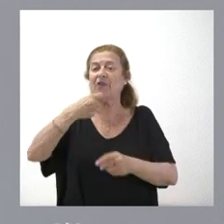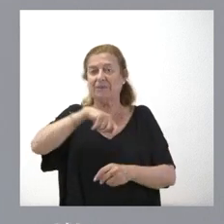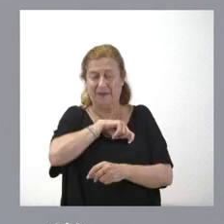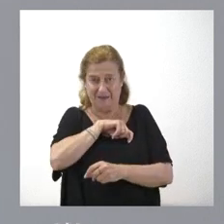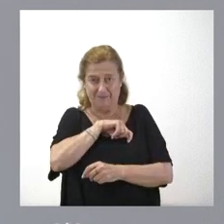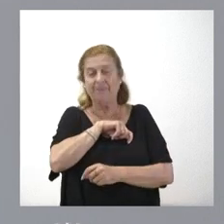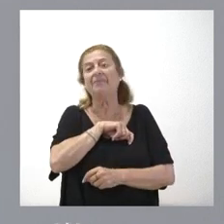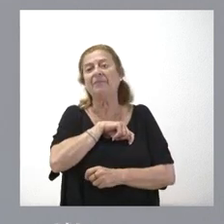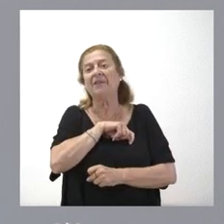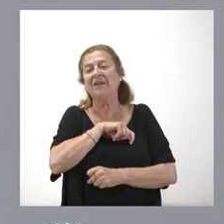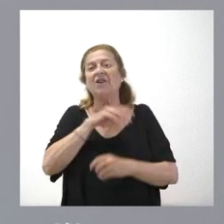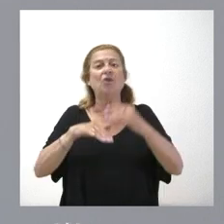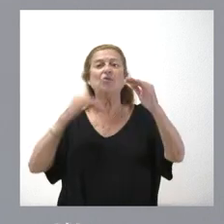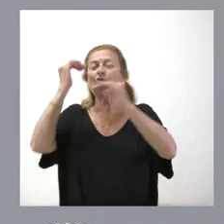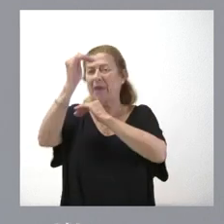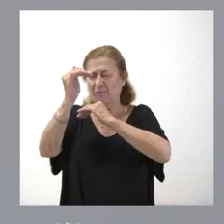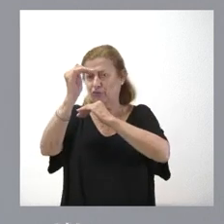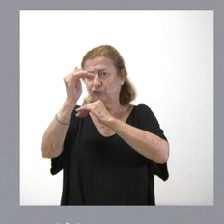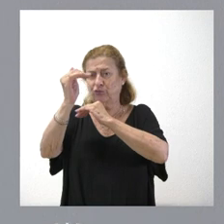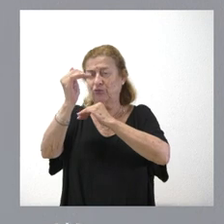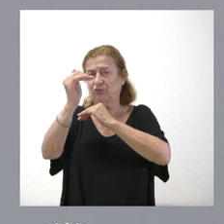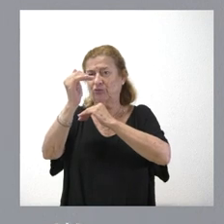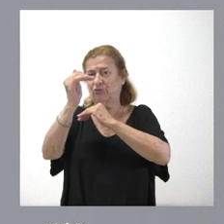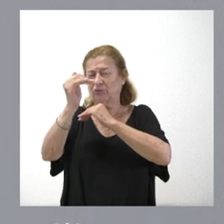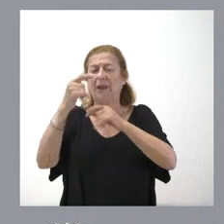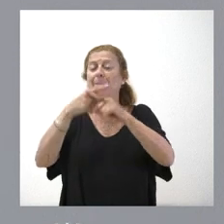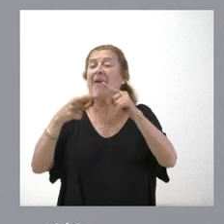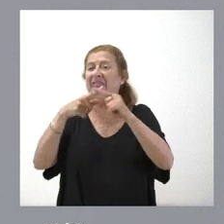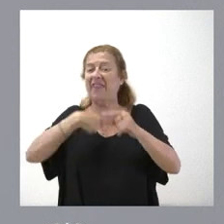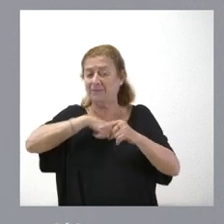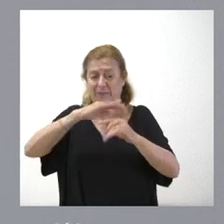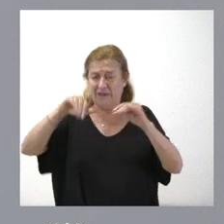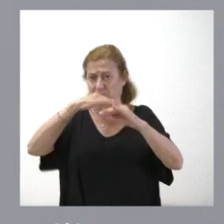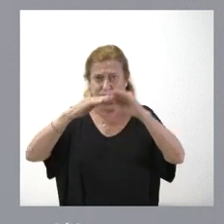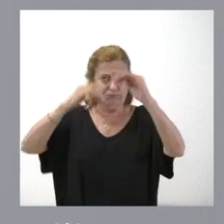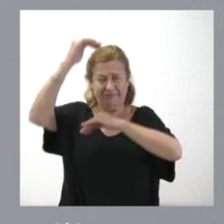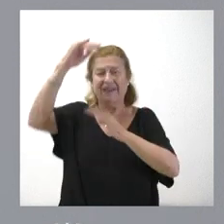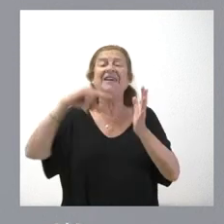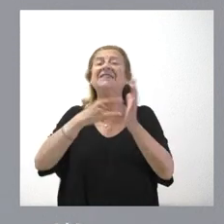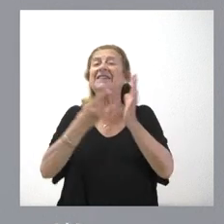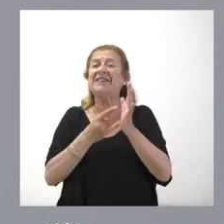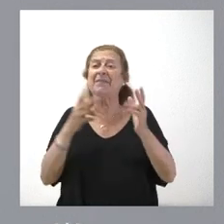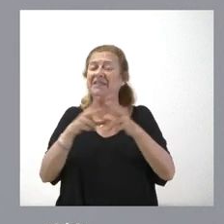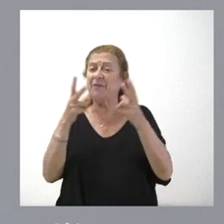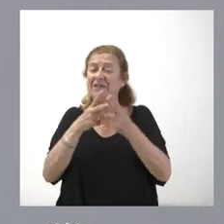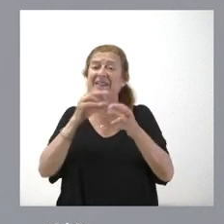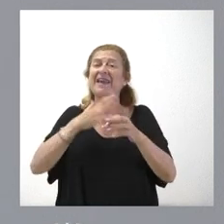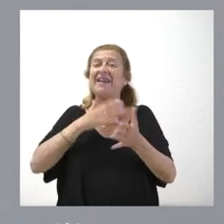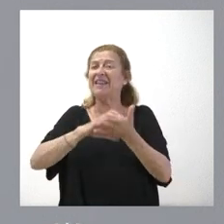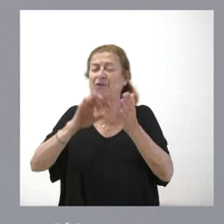España superamos holgadamente la media nacional el sistema de servicios sociales de castillón alcanza la